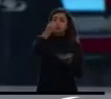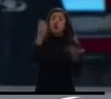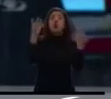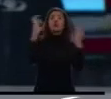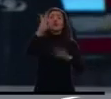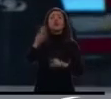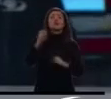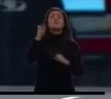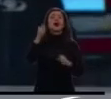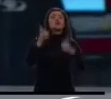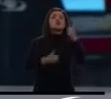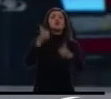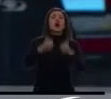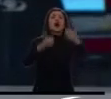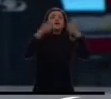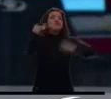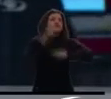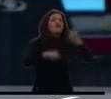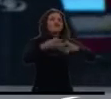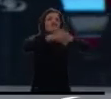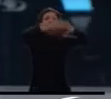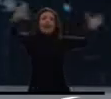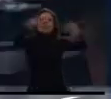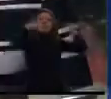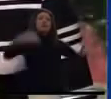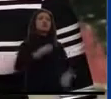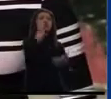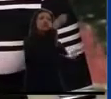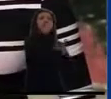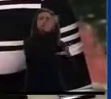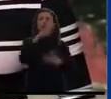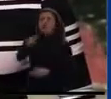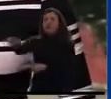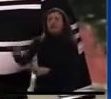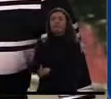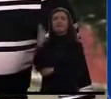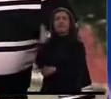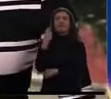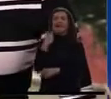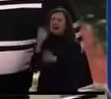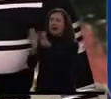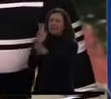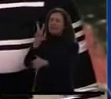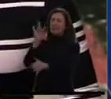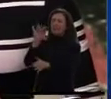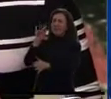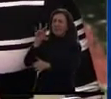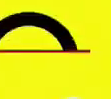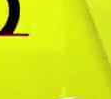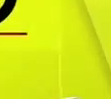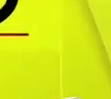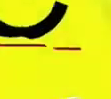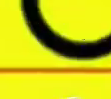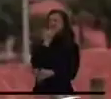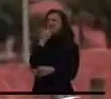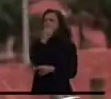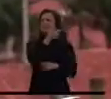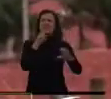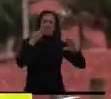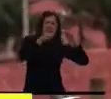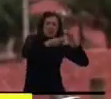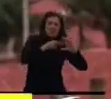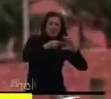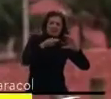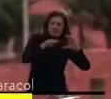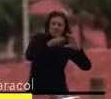quedando en manos de los grandes comercializadores. Vamos a ir con Viviana Villate. ¿Qué más dice la Contraloría, Viviana? Buenas tardes, Juanita. Pues